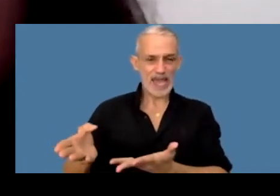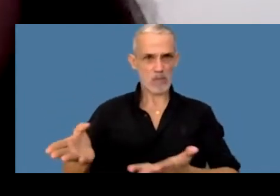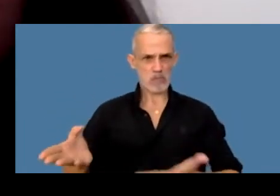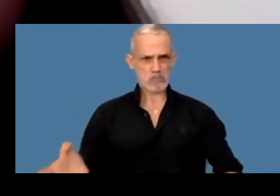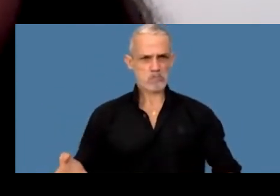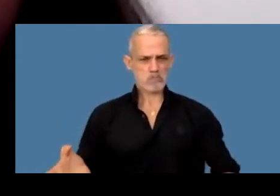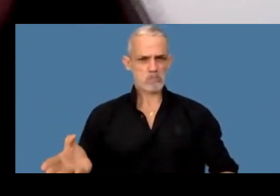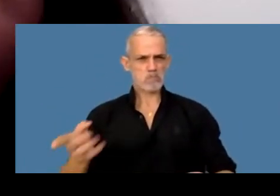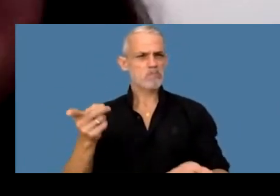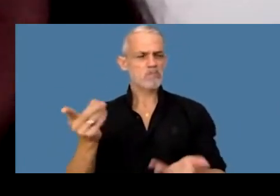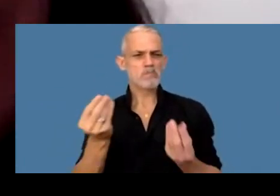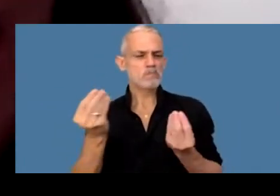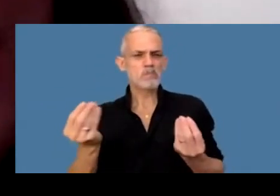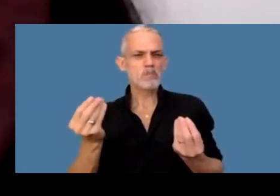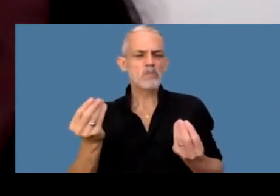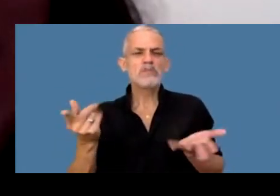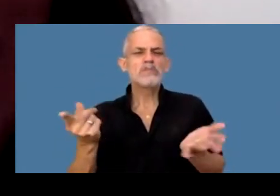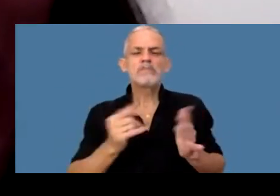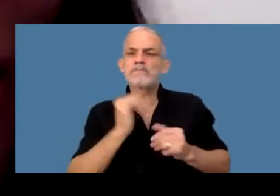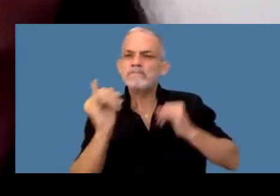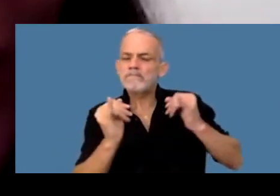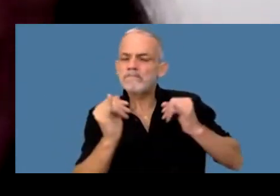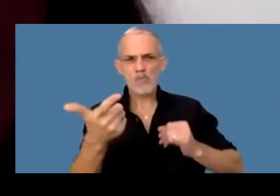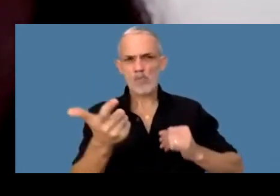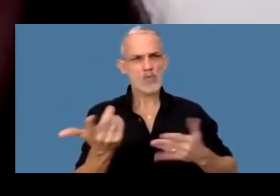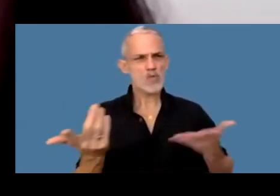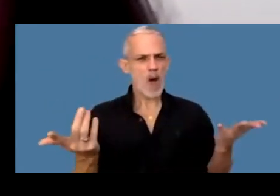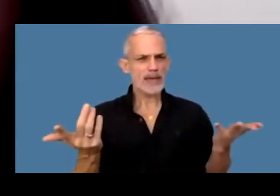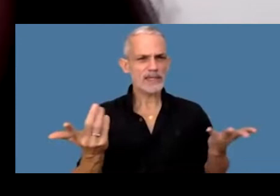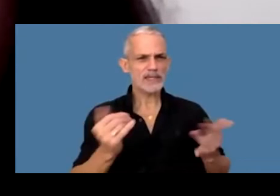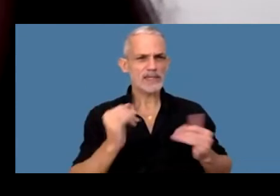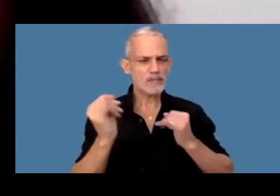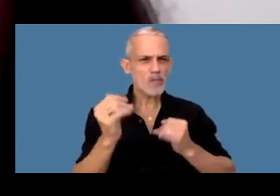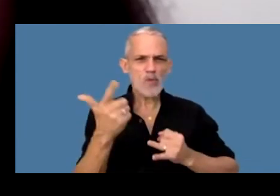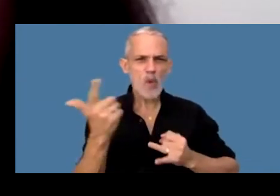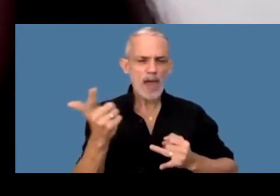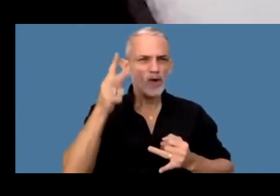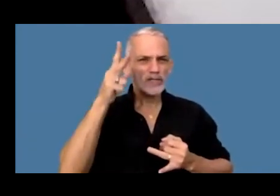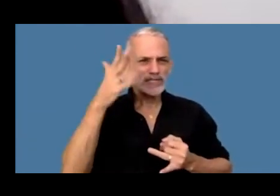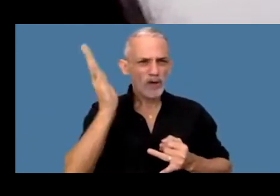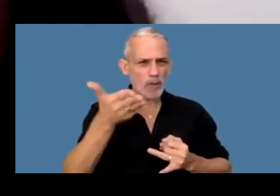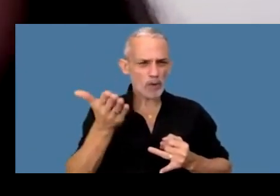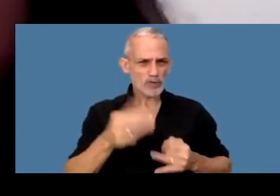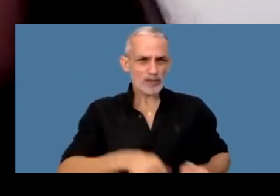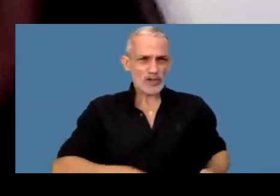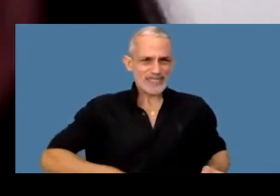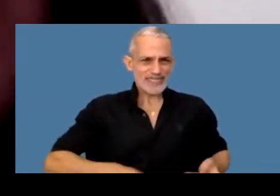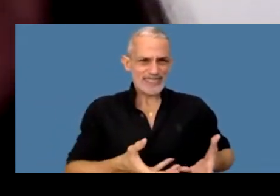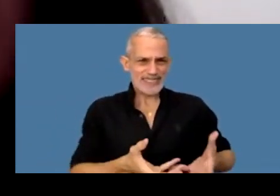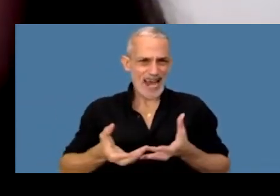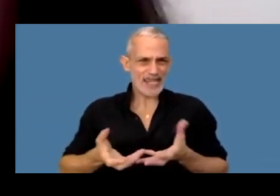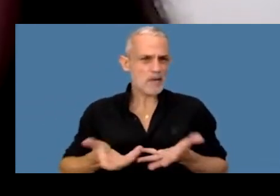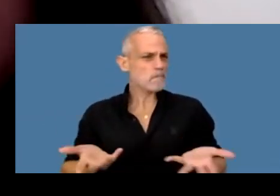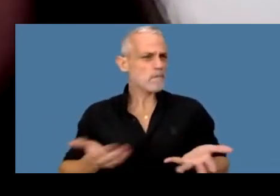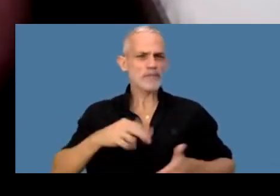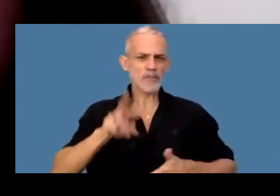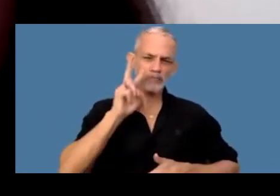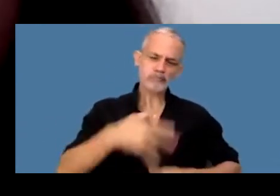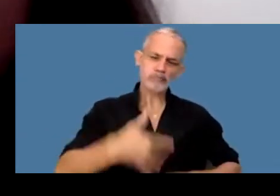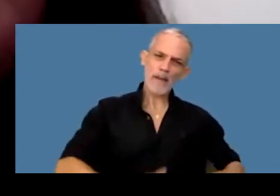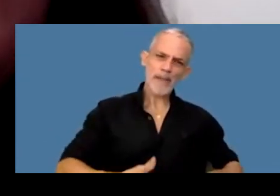un 35%, o sea, es el doble de lo recomendado por la Organización Mundial de la Salud. Y si nos ponemos a mirar